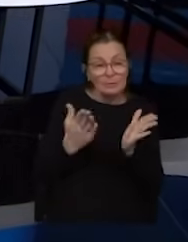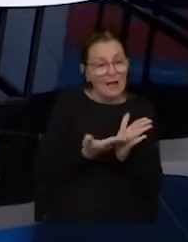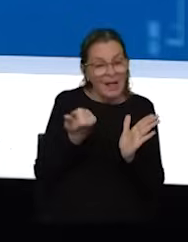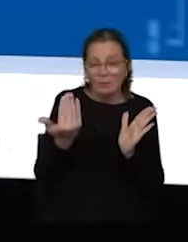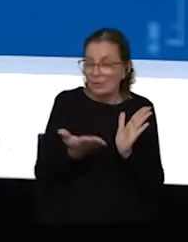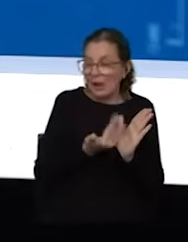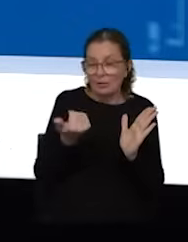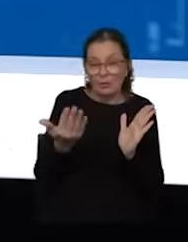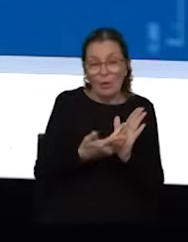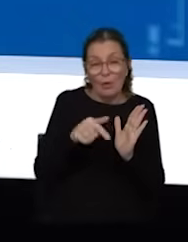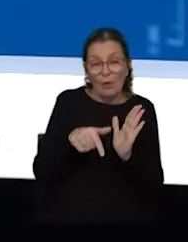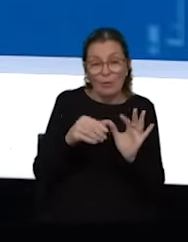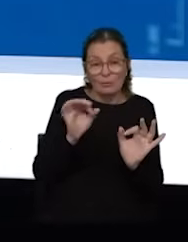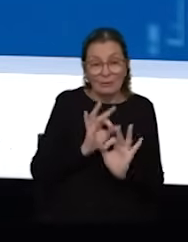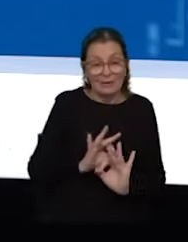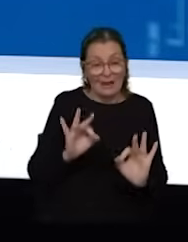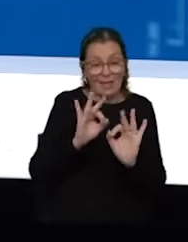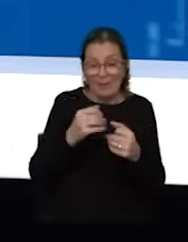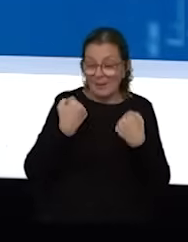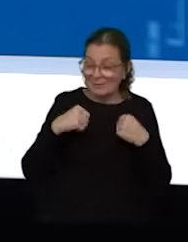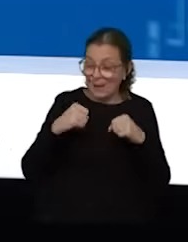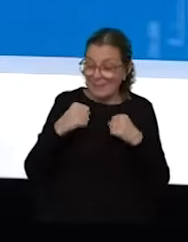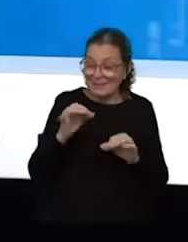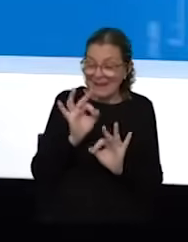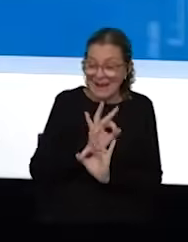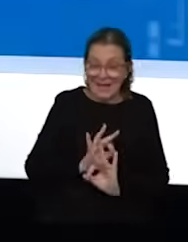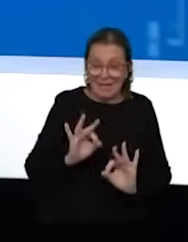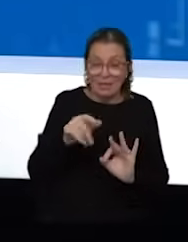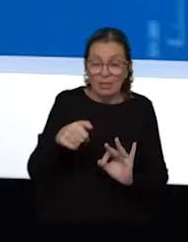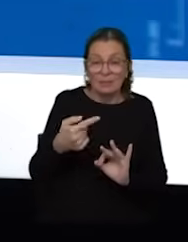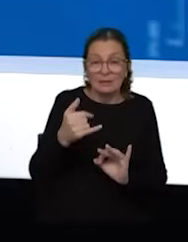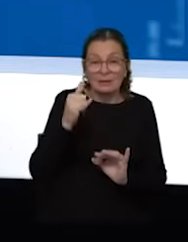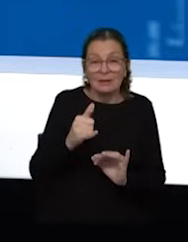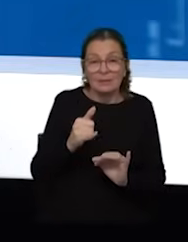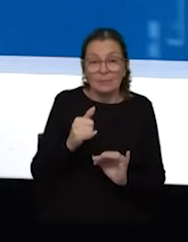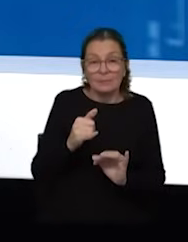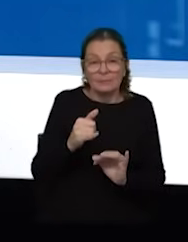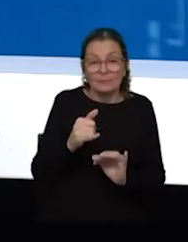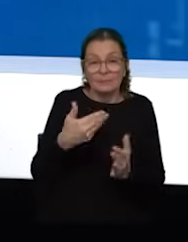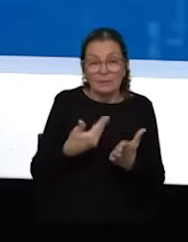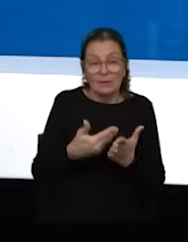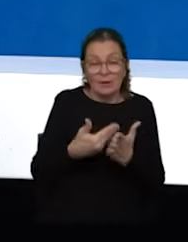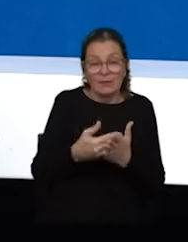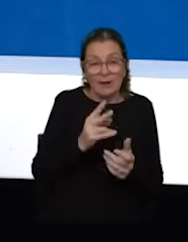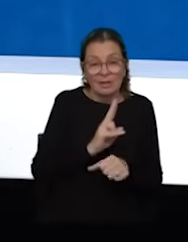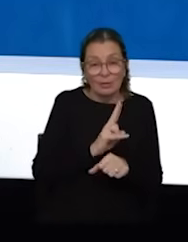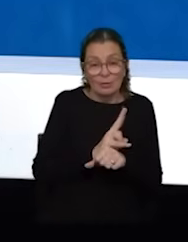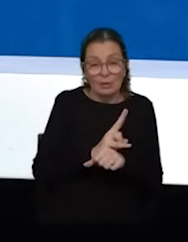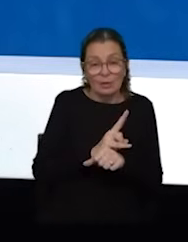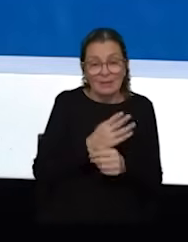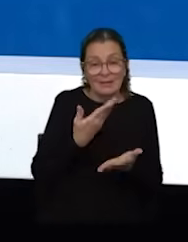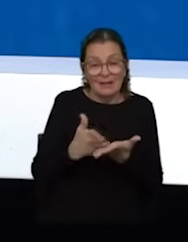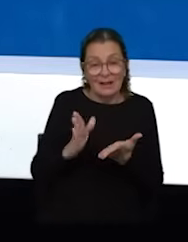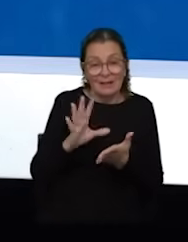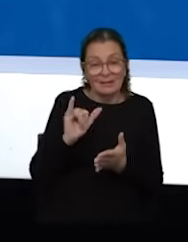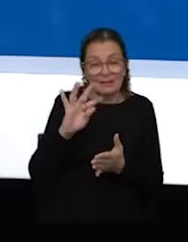todos hoy prácticamente no hay nada de eso después tenemos lo que tiene que ver con este la falta de controles no la eliminación del